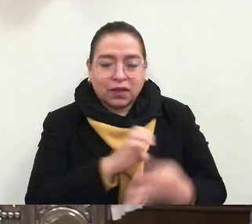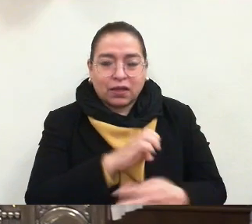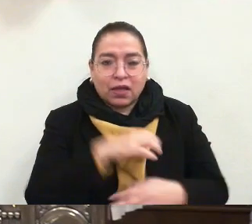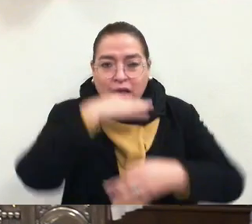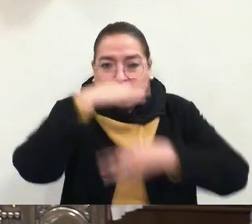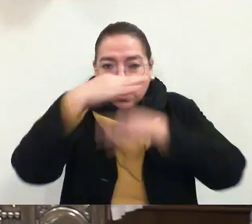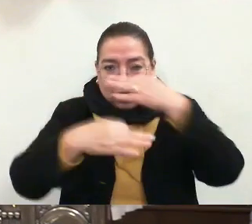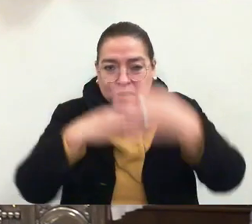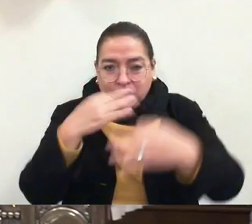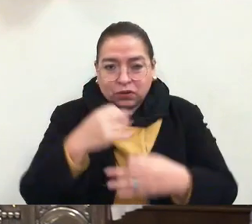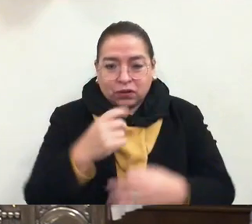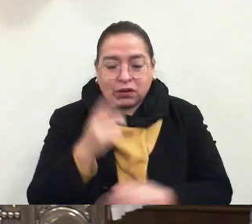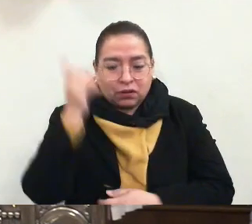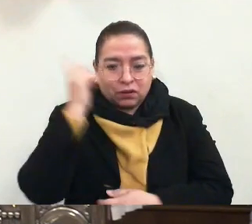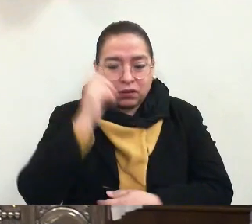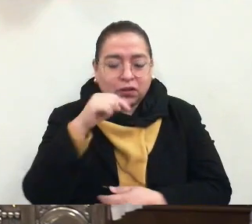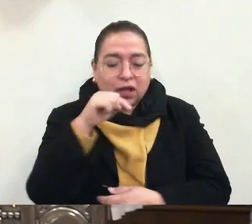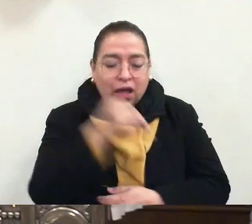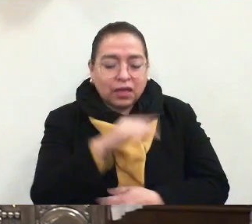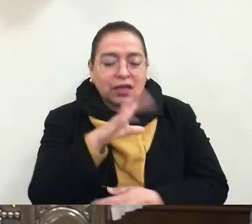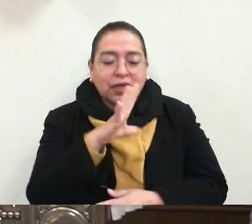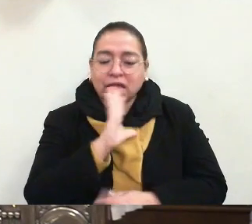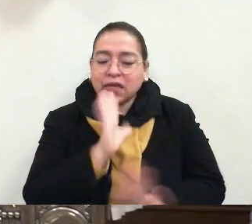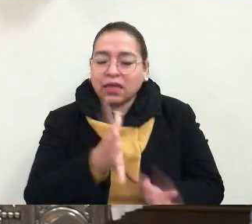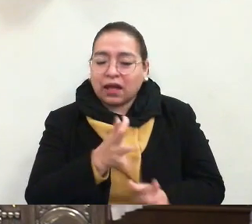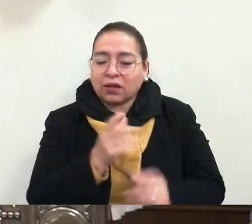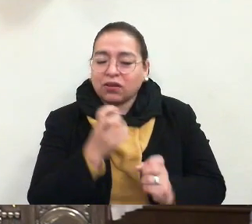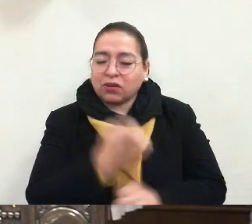para creer y para amar.